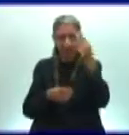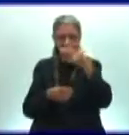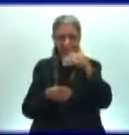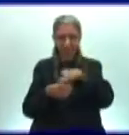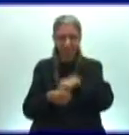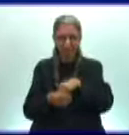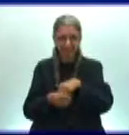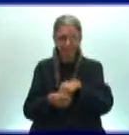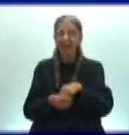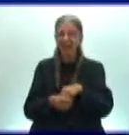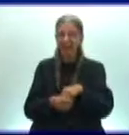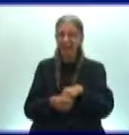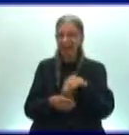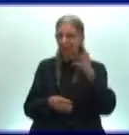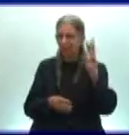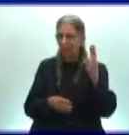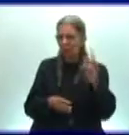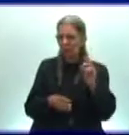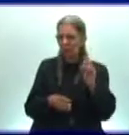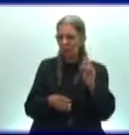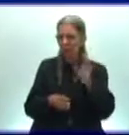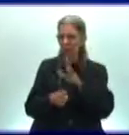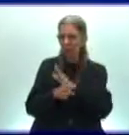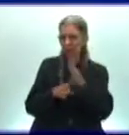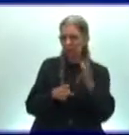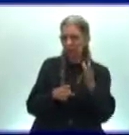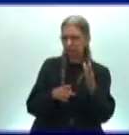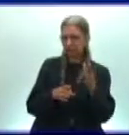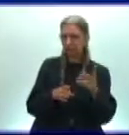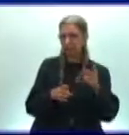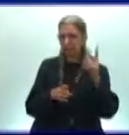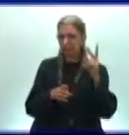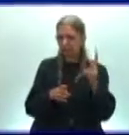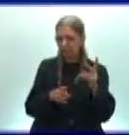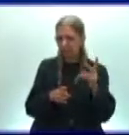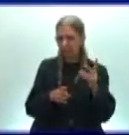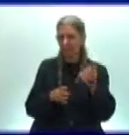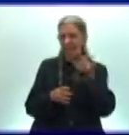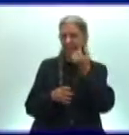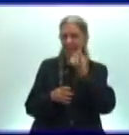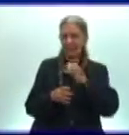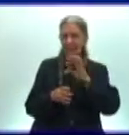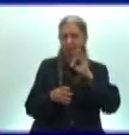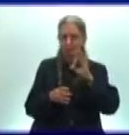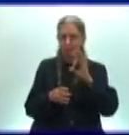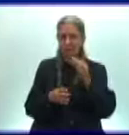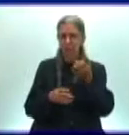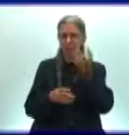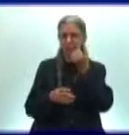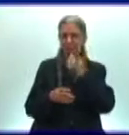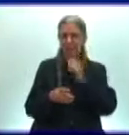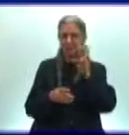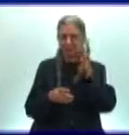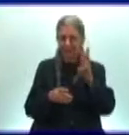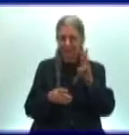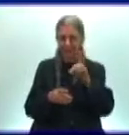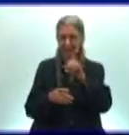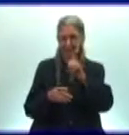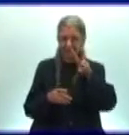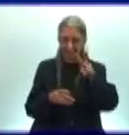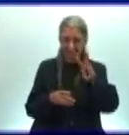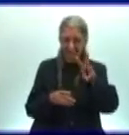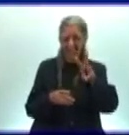núcleo. Por tanto, si contamos el total de protones, de electrones, sabemos que son 13 electrones, por tanto